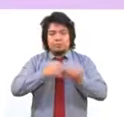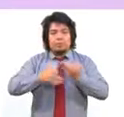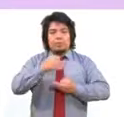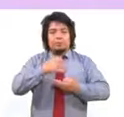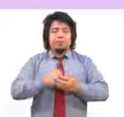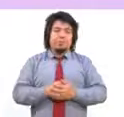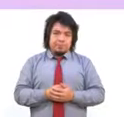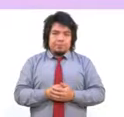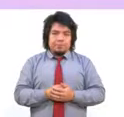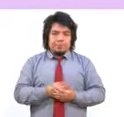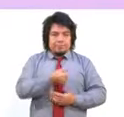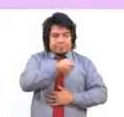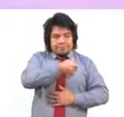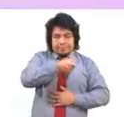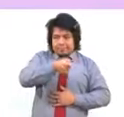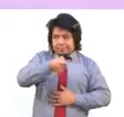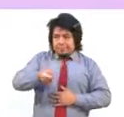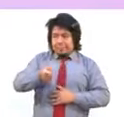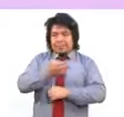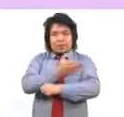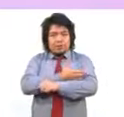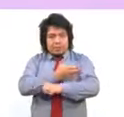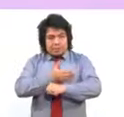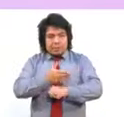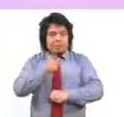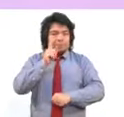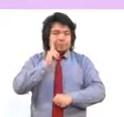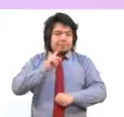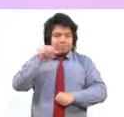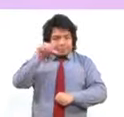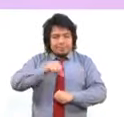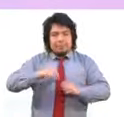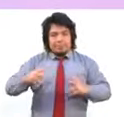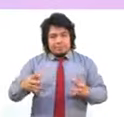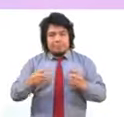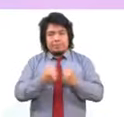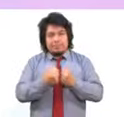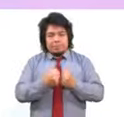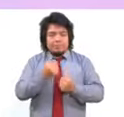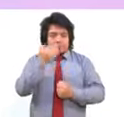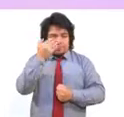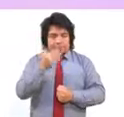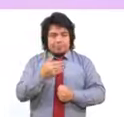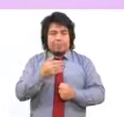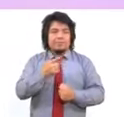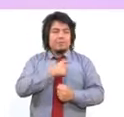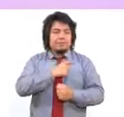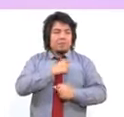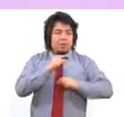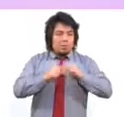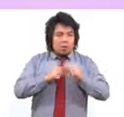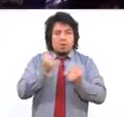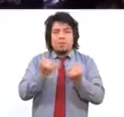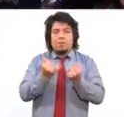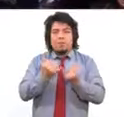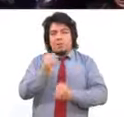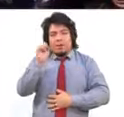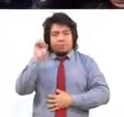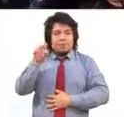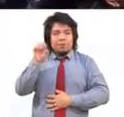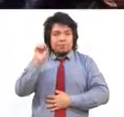Saludo a todas las compañeras que se encuentran aquí presentes y a quienes están siguiéndonos por